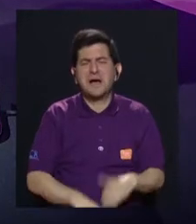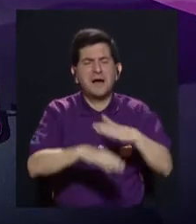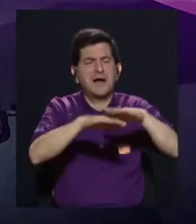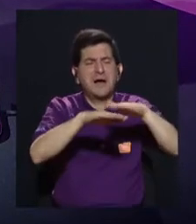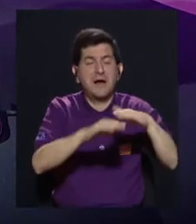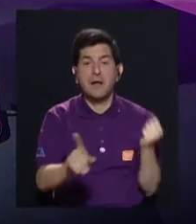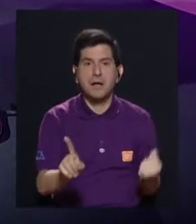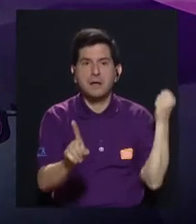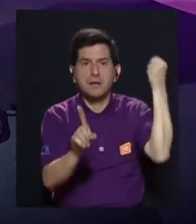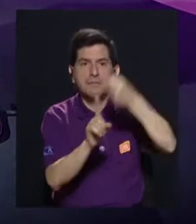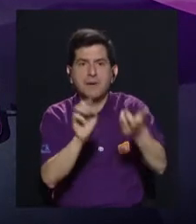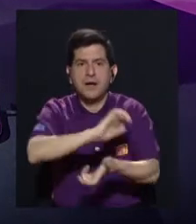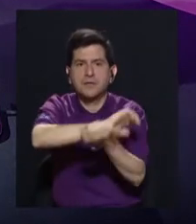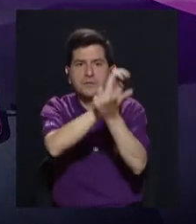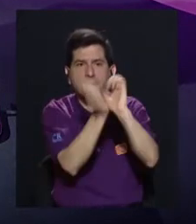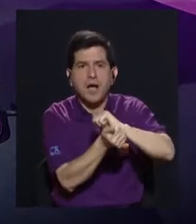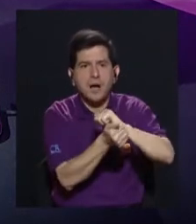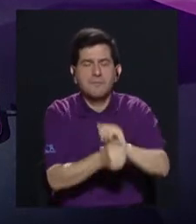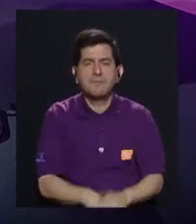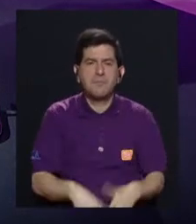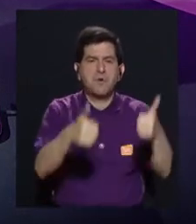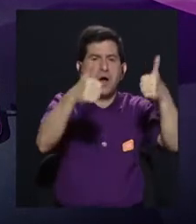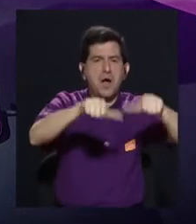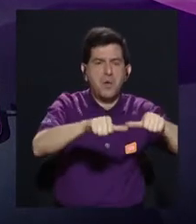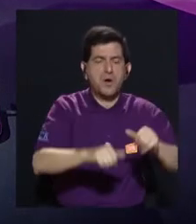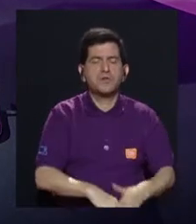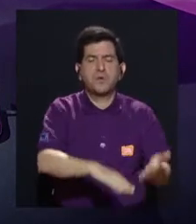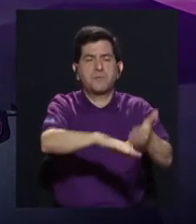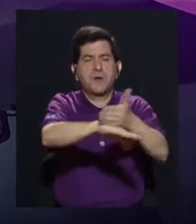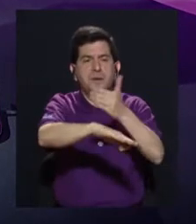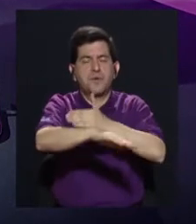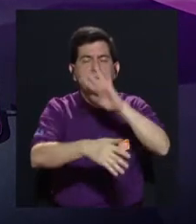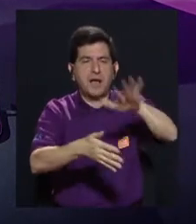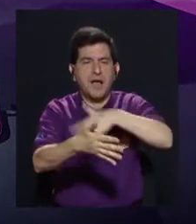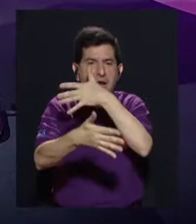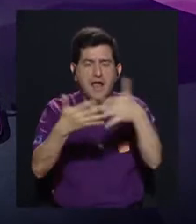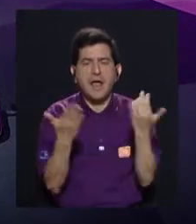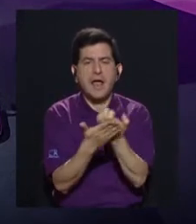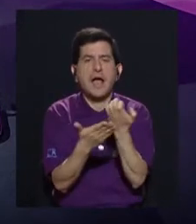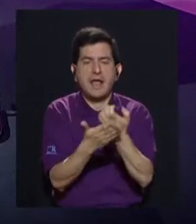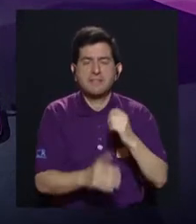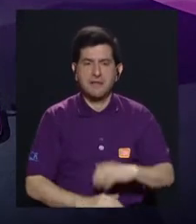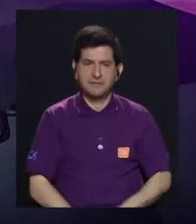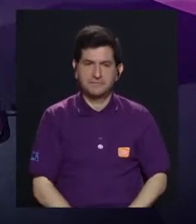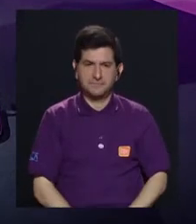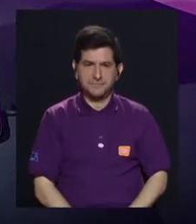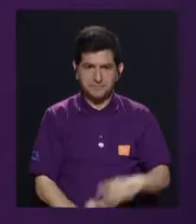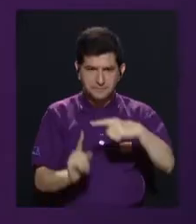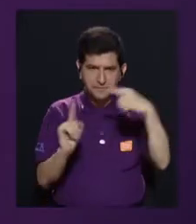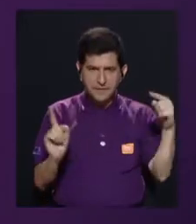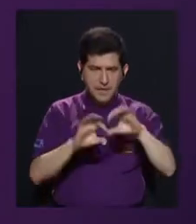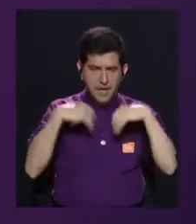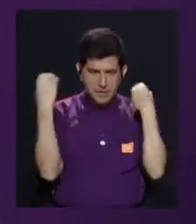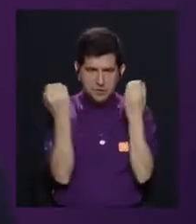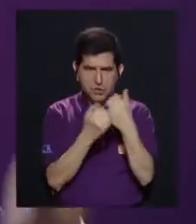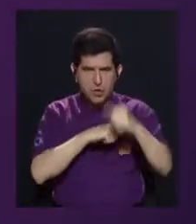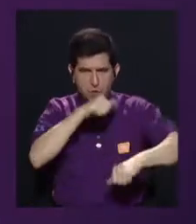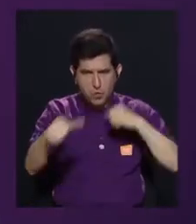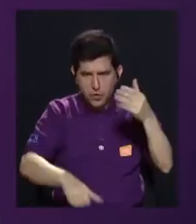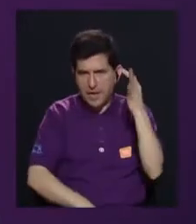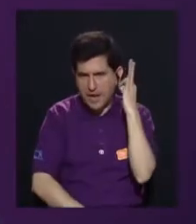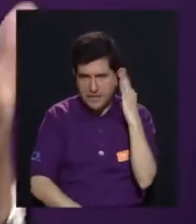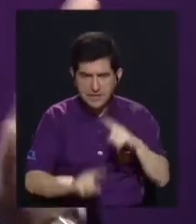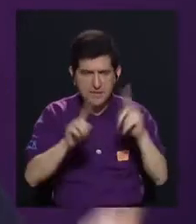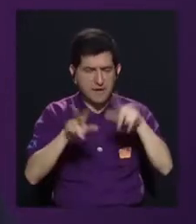pactados a cambio de poder hacer avances en materia de la agenda económica es decir desde las organizaciones feministas y